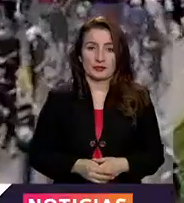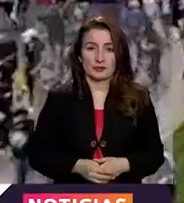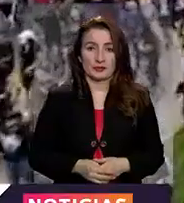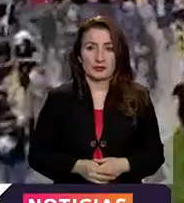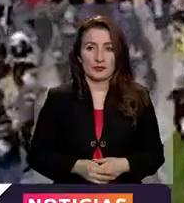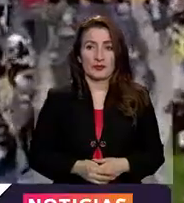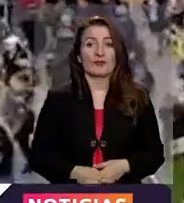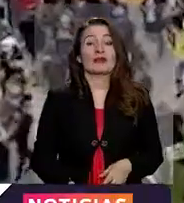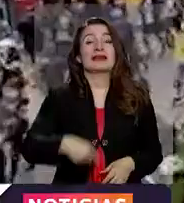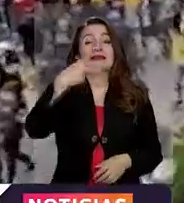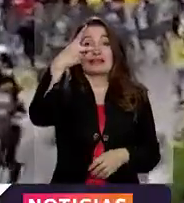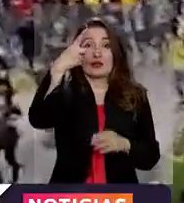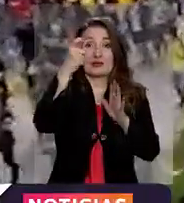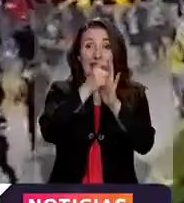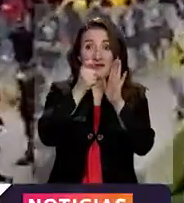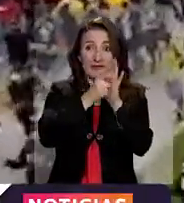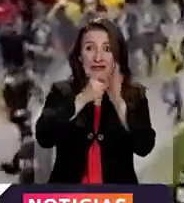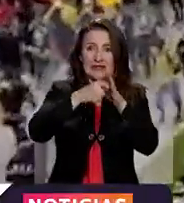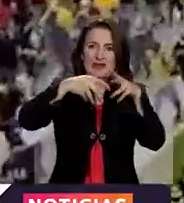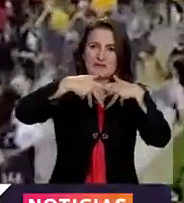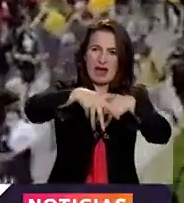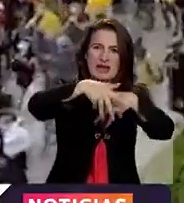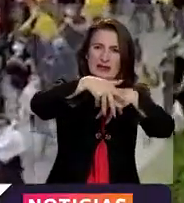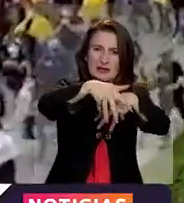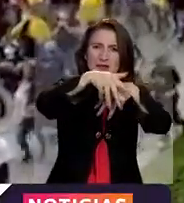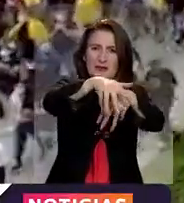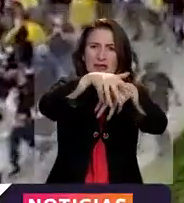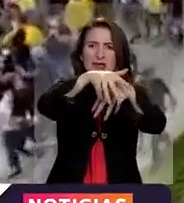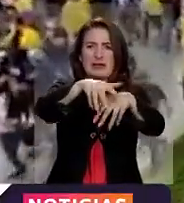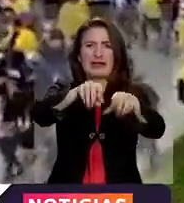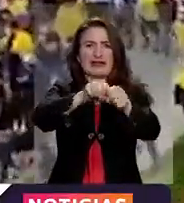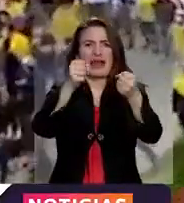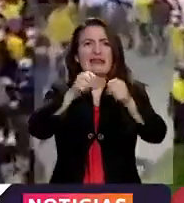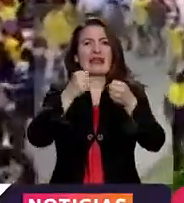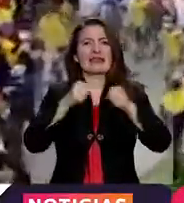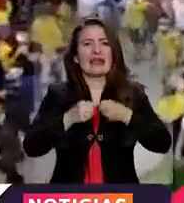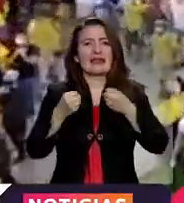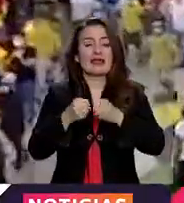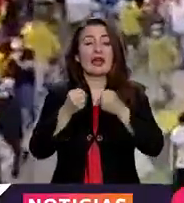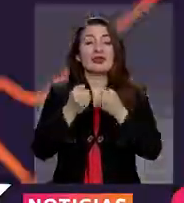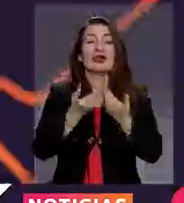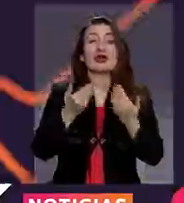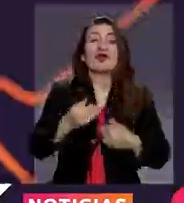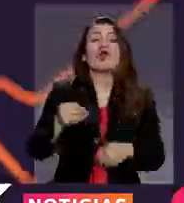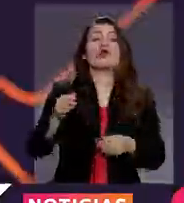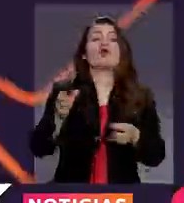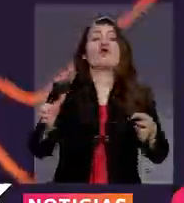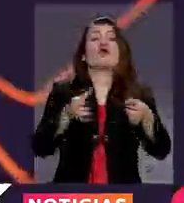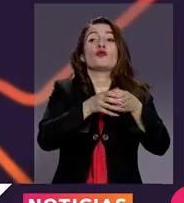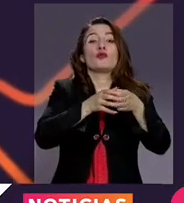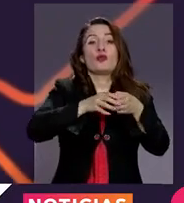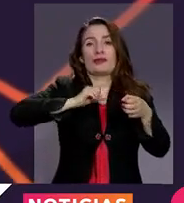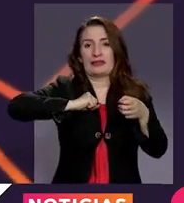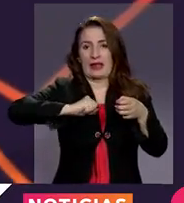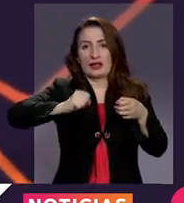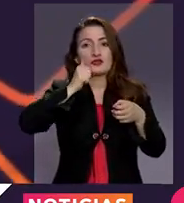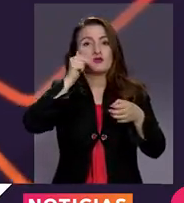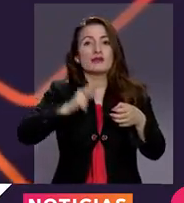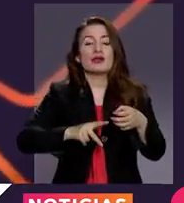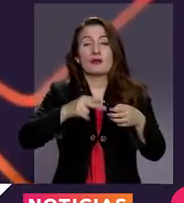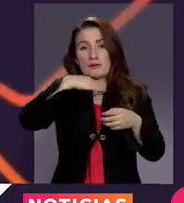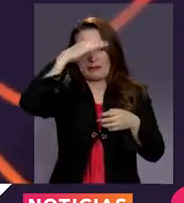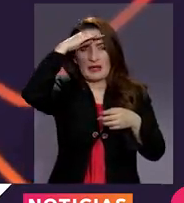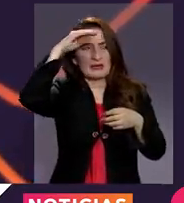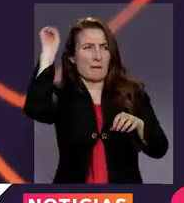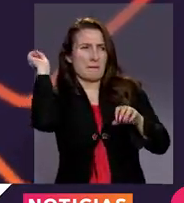por segunda vez desde que iniciaron las marchas fue prácticamente destruida la unidad permanente de derechos humanos de medellín quebraron vidrios